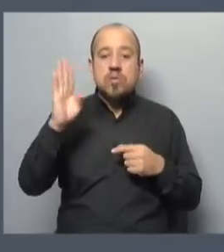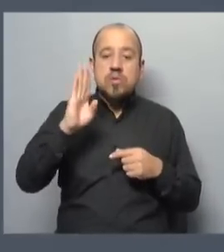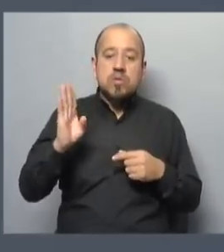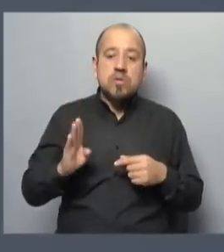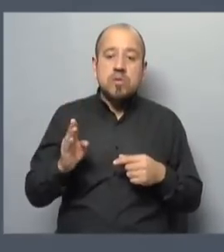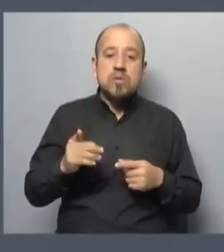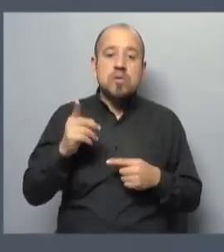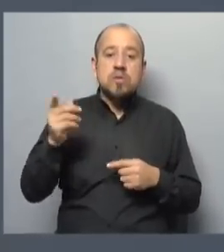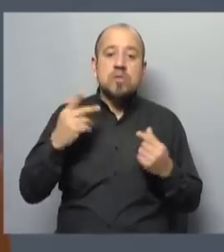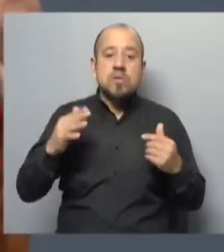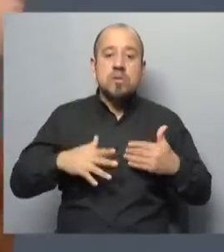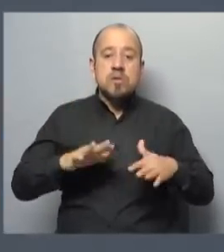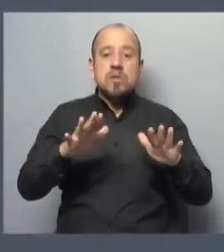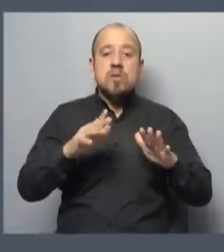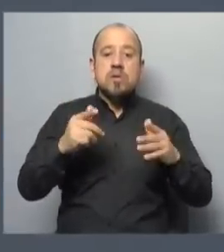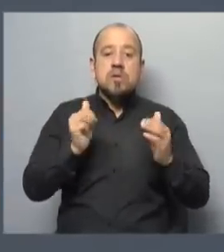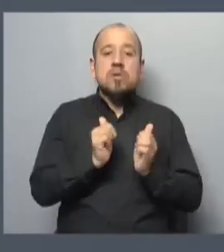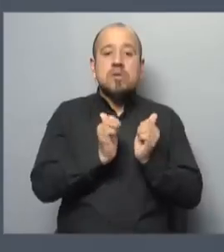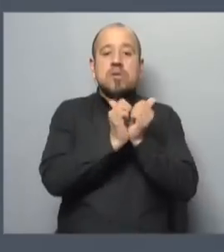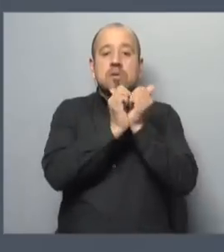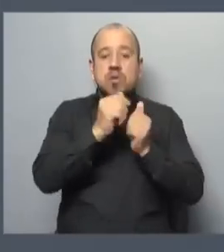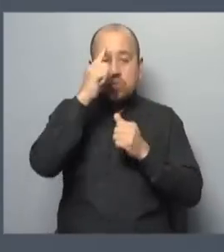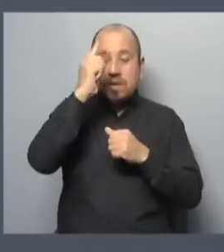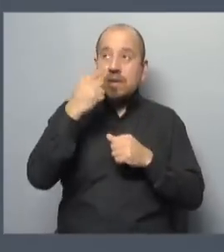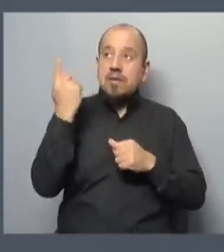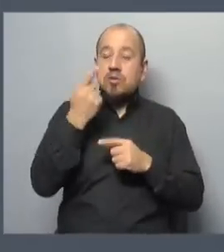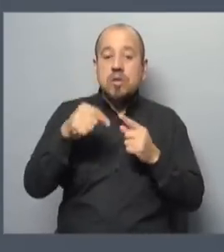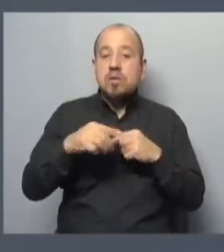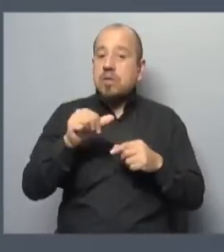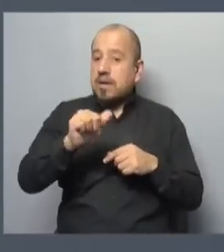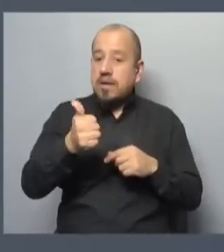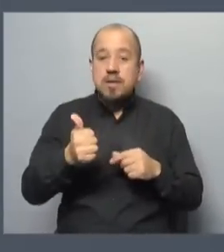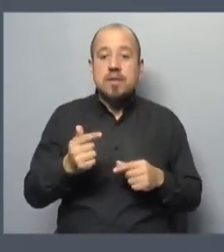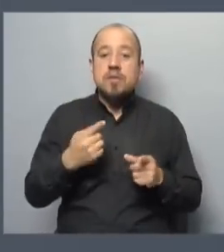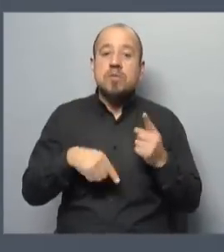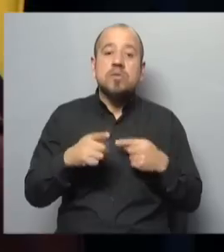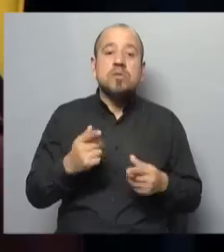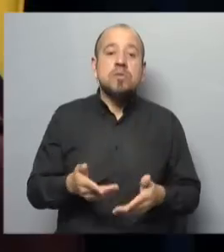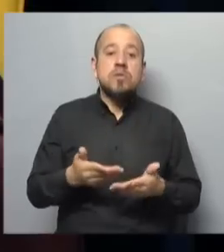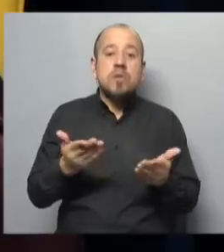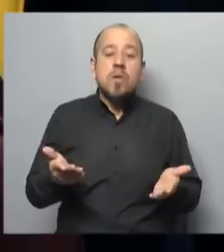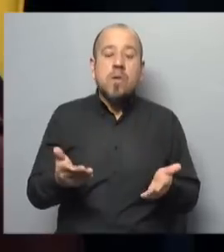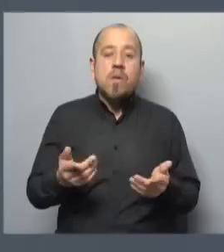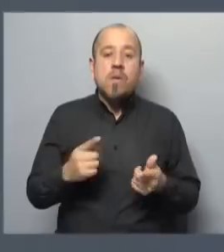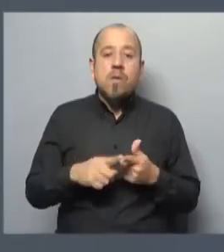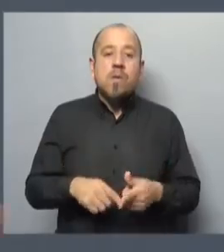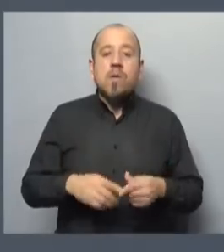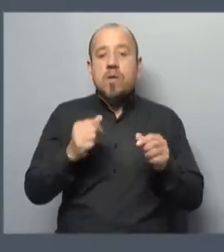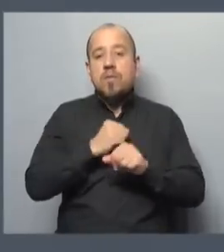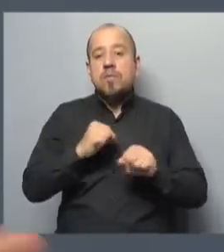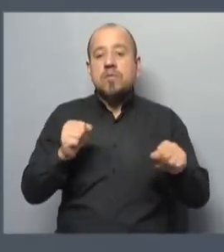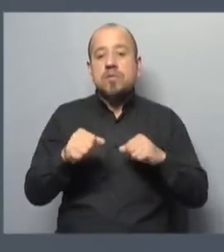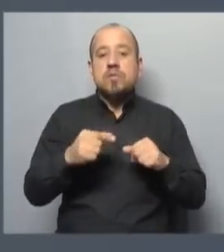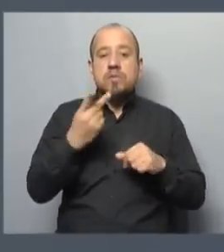decía martín que se prepara para ganar las copas internacionales ya no no y no se nos da es imposible si con